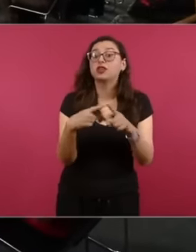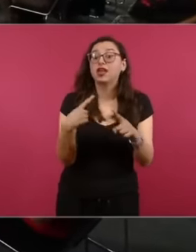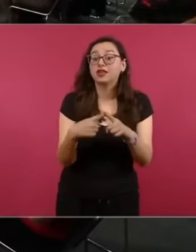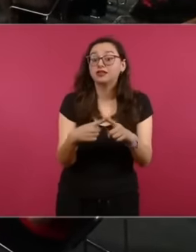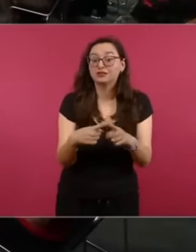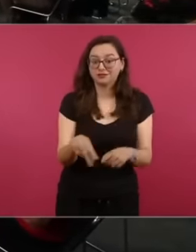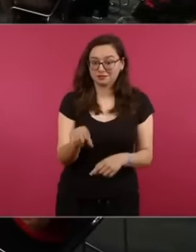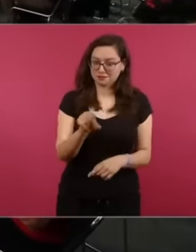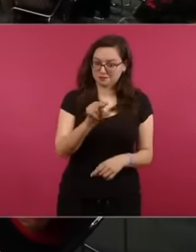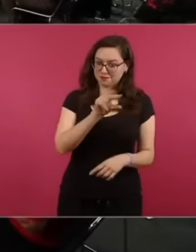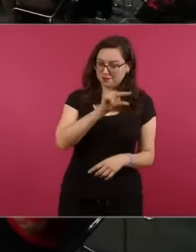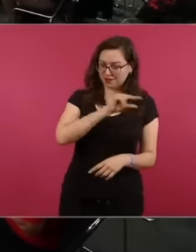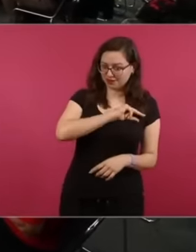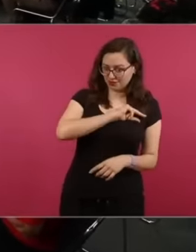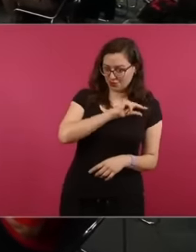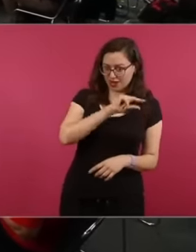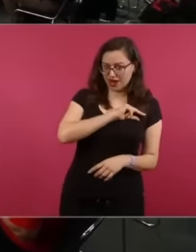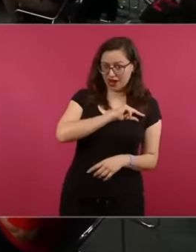Antes incluso